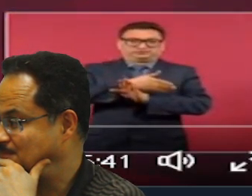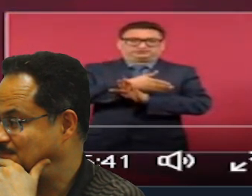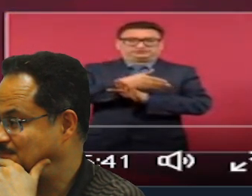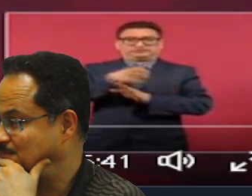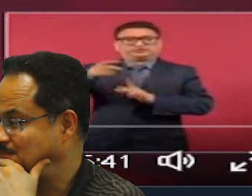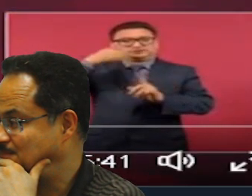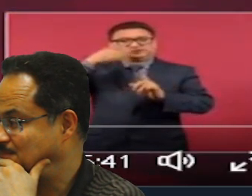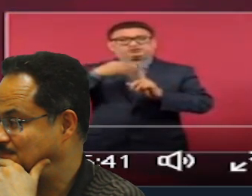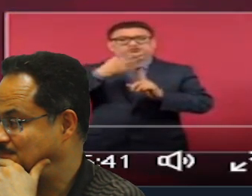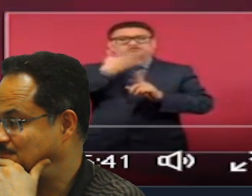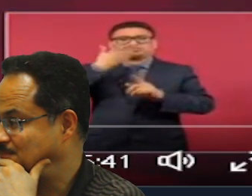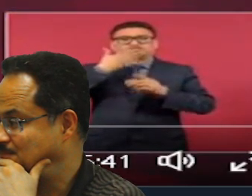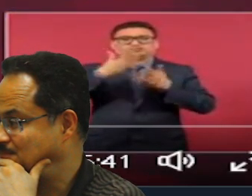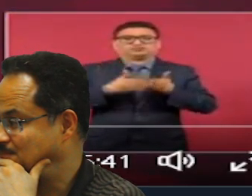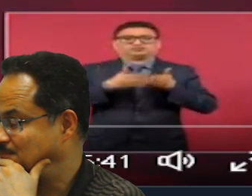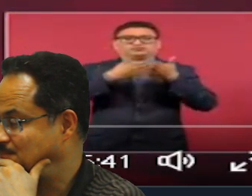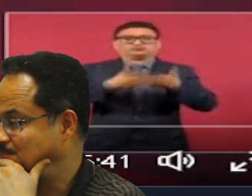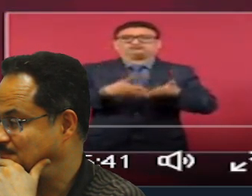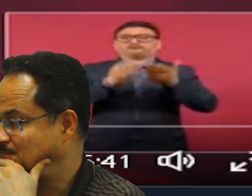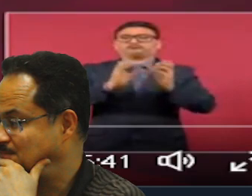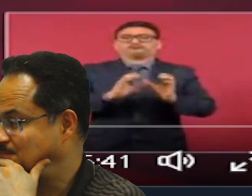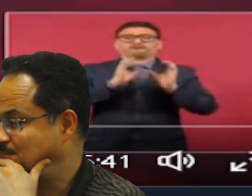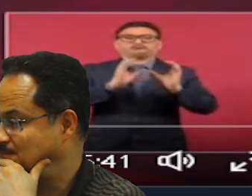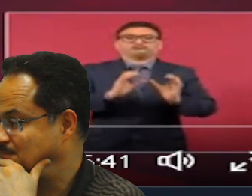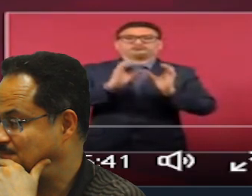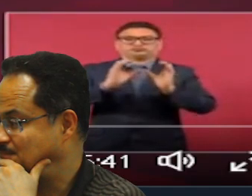dedicada a cuidar los puertos